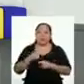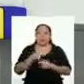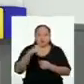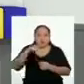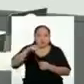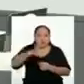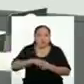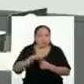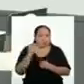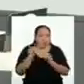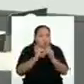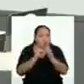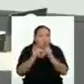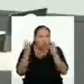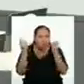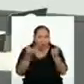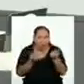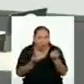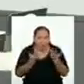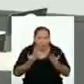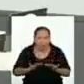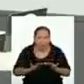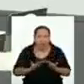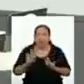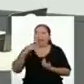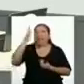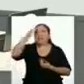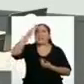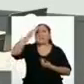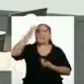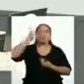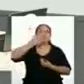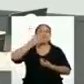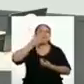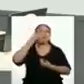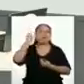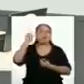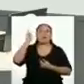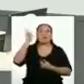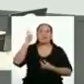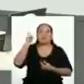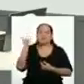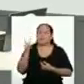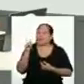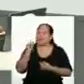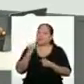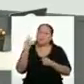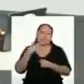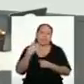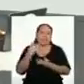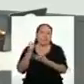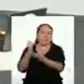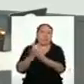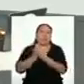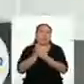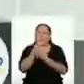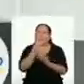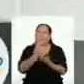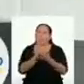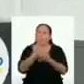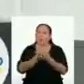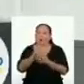solución eficaz. Ya sé, voy a comunicarme con la profe Daisy. Ella siempre me ayuda y tiene buenas ideas.